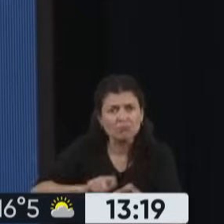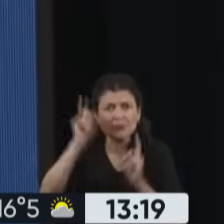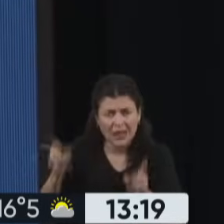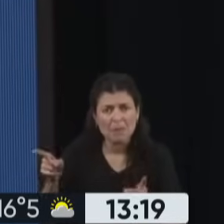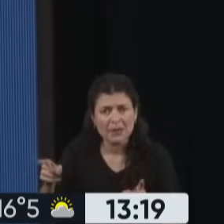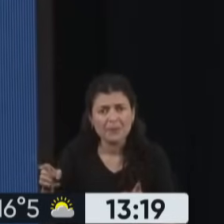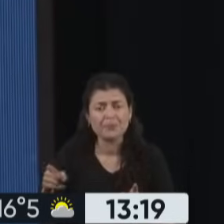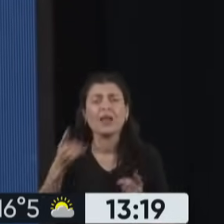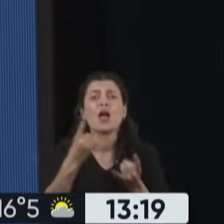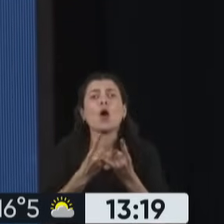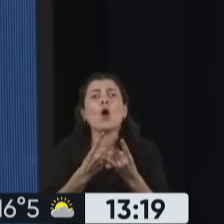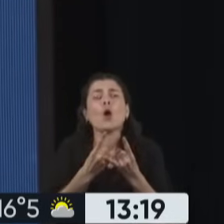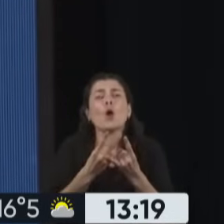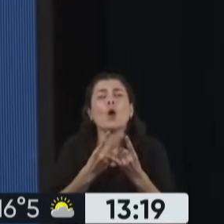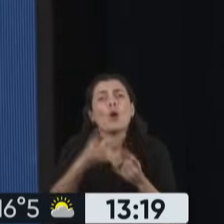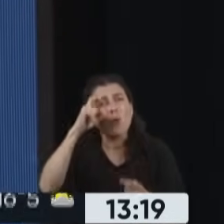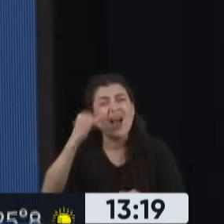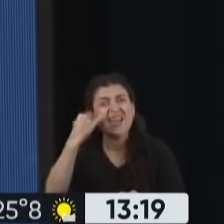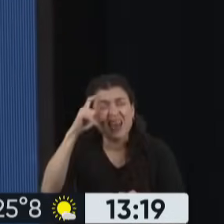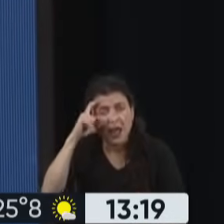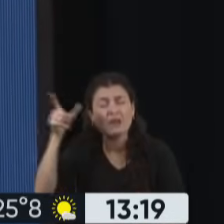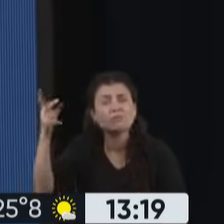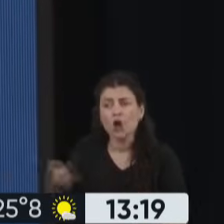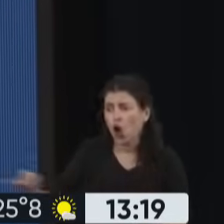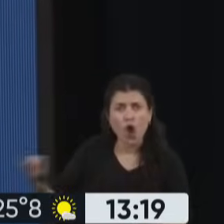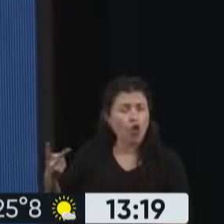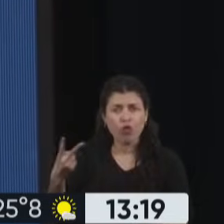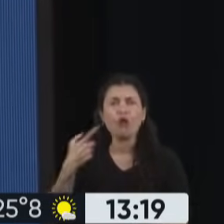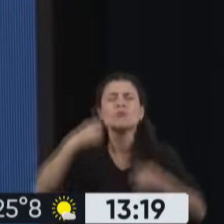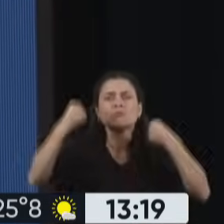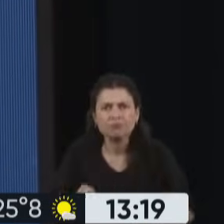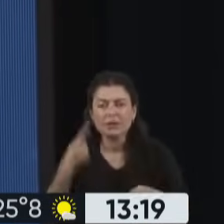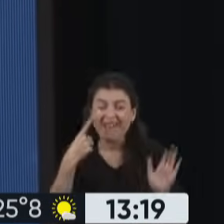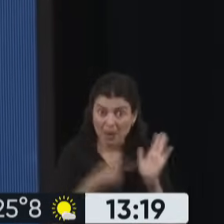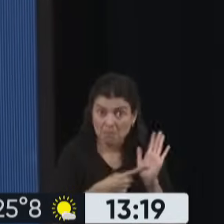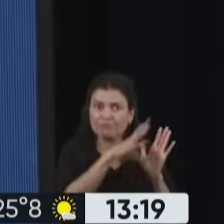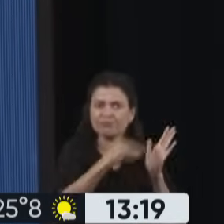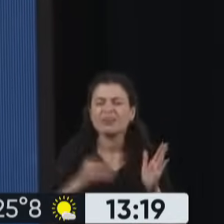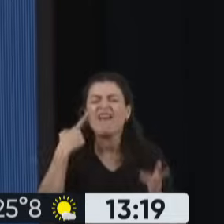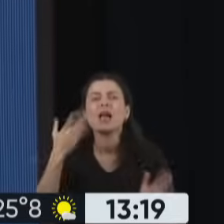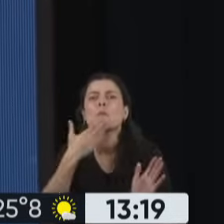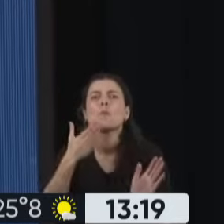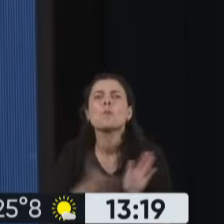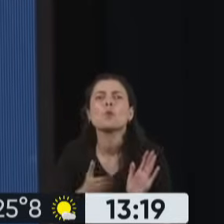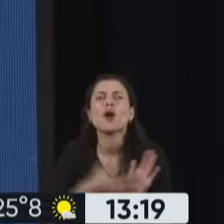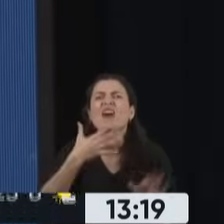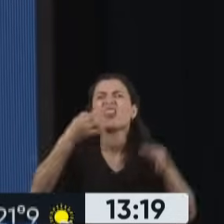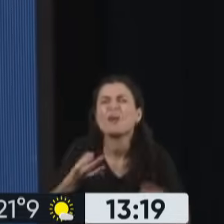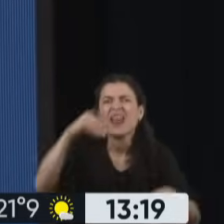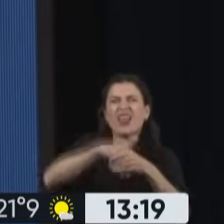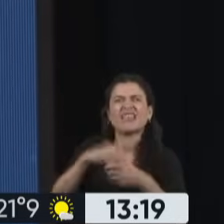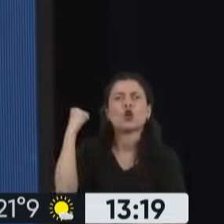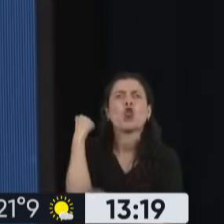y David Weil proceden a testear empíricamente ese modelo. Ese modelo hace que